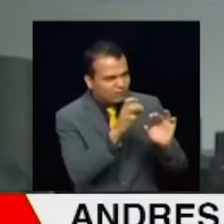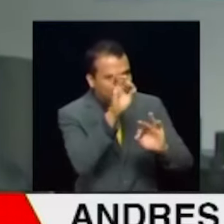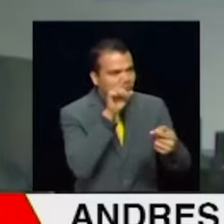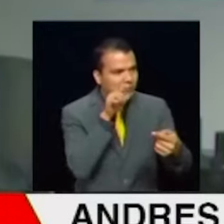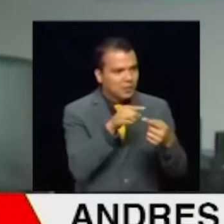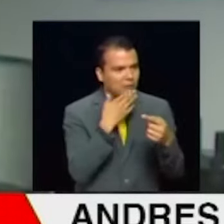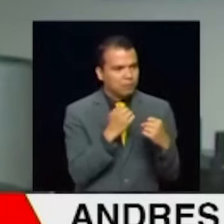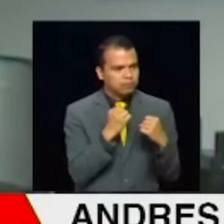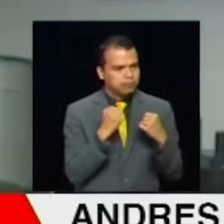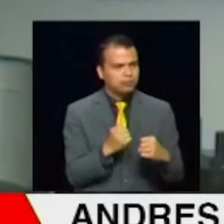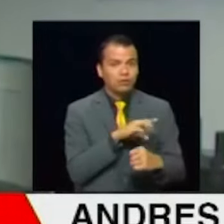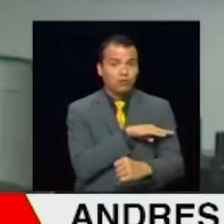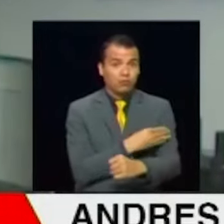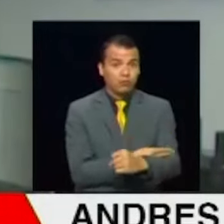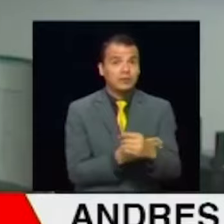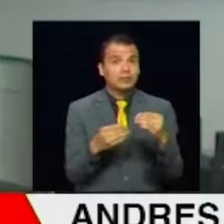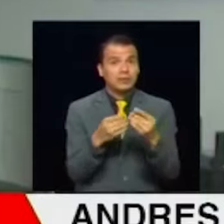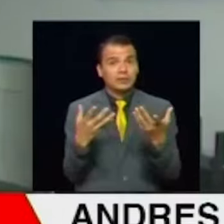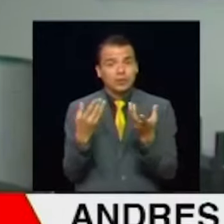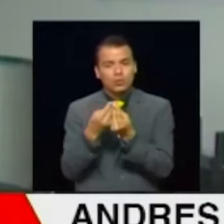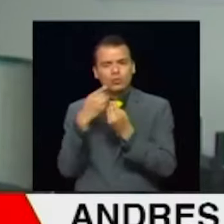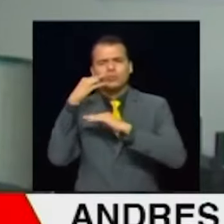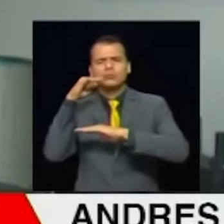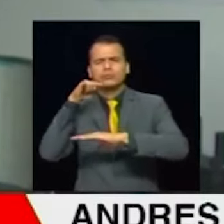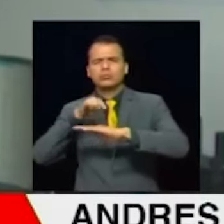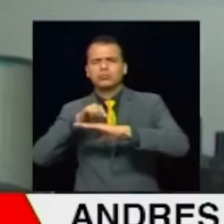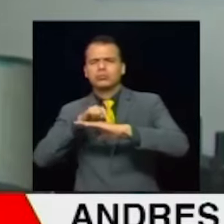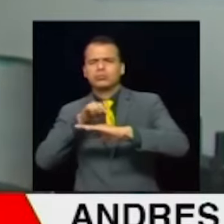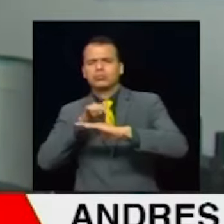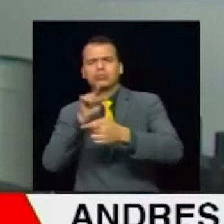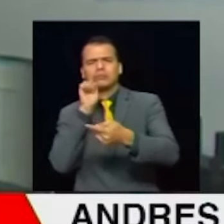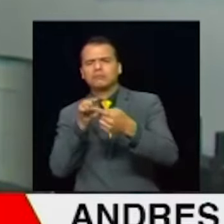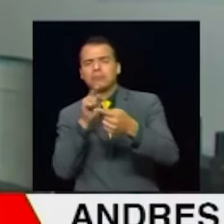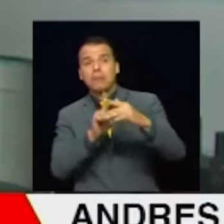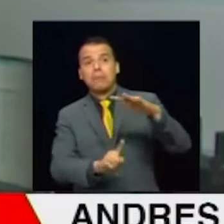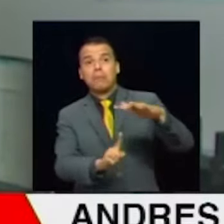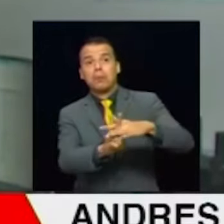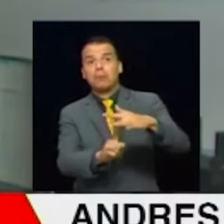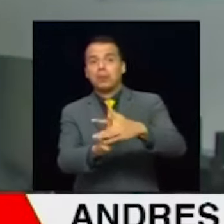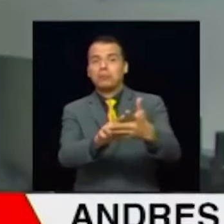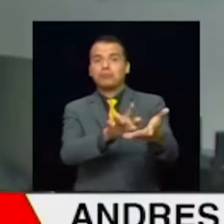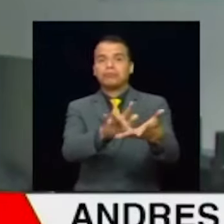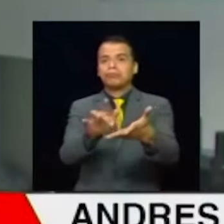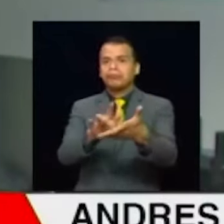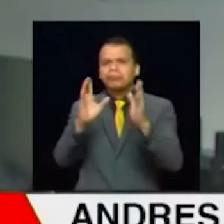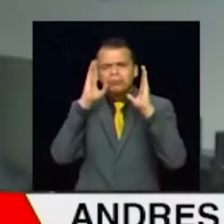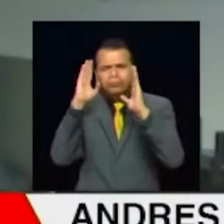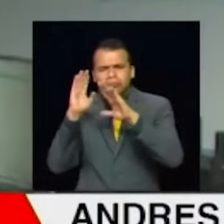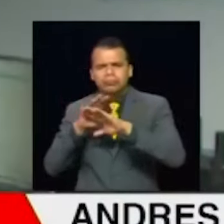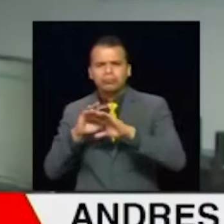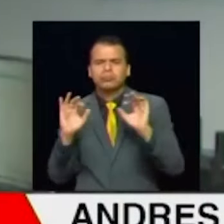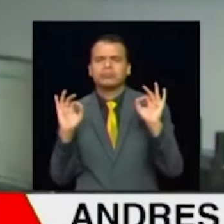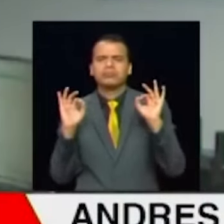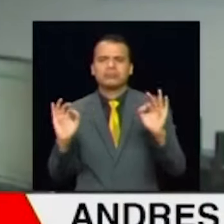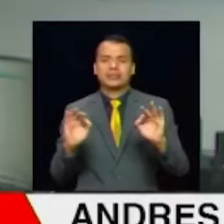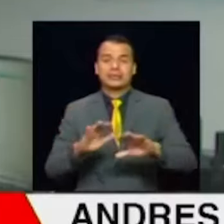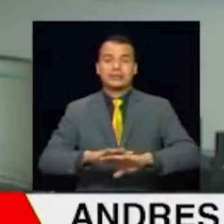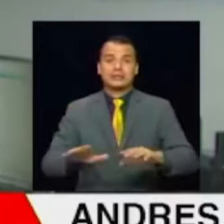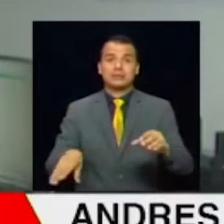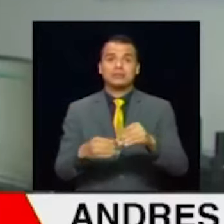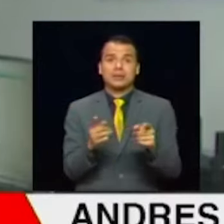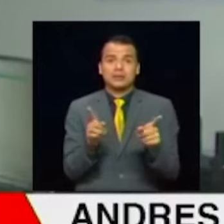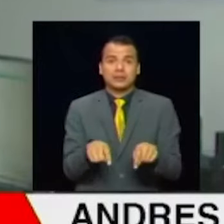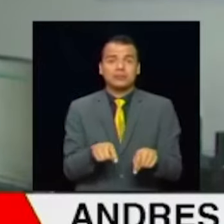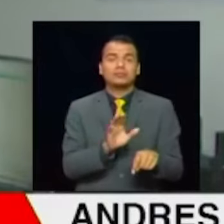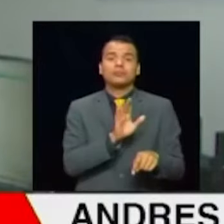con nuestro centro de control de operaciones para gestionar la atención de eventos de emergencia y hemos trabajado de forma articulada con los